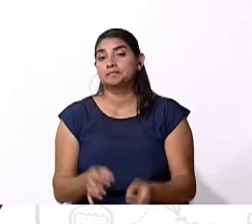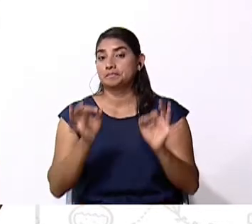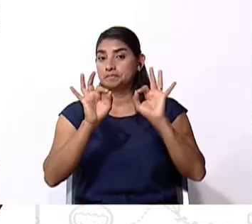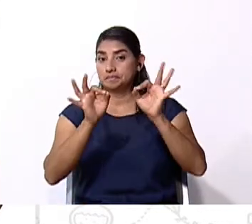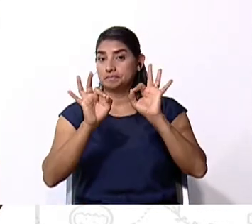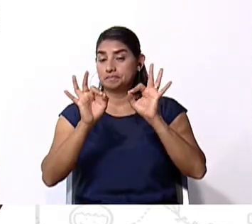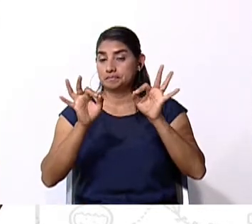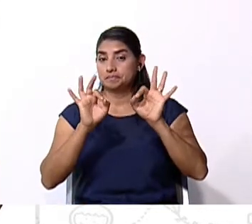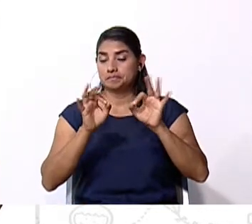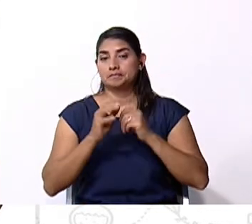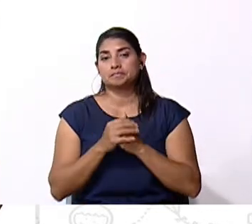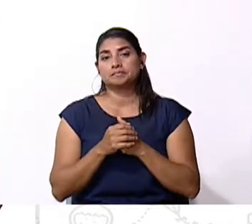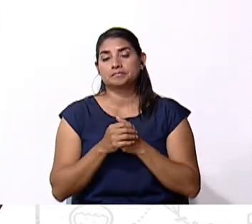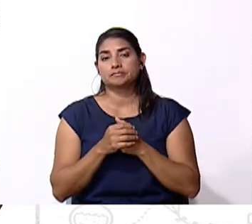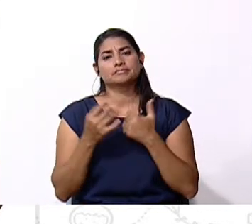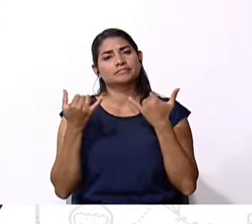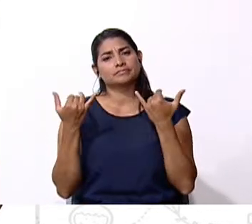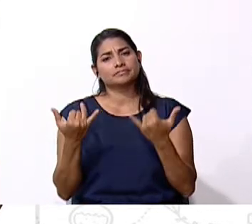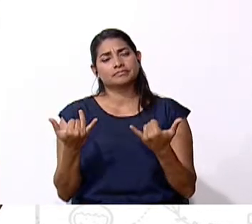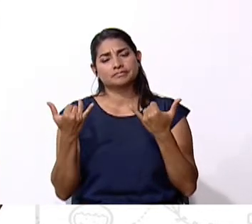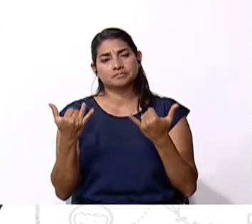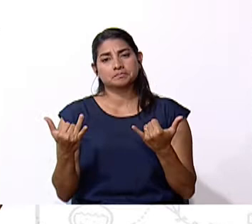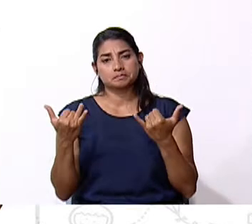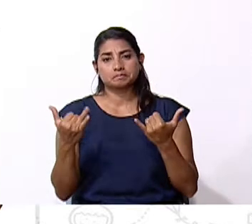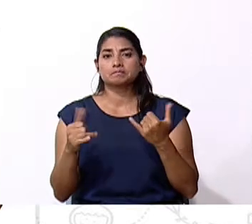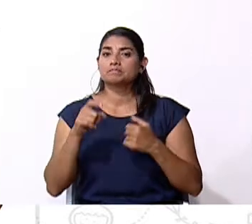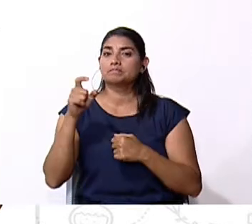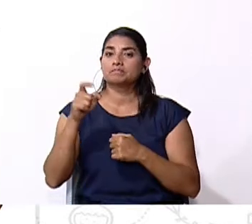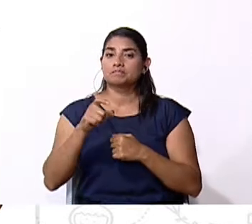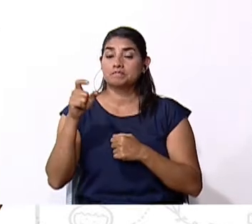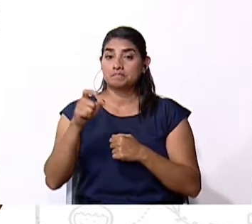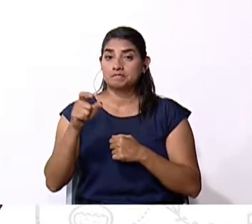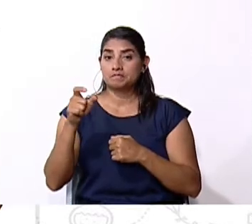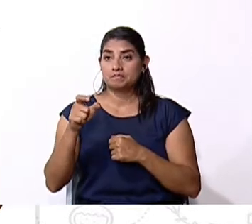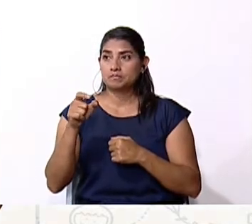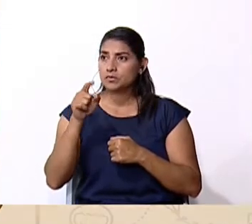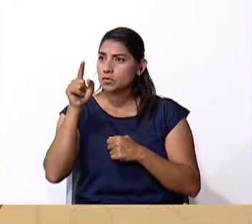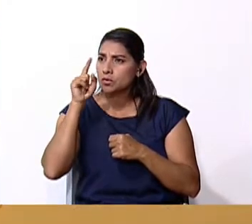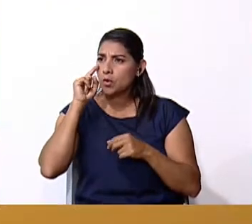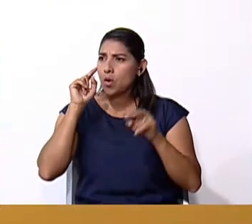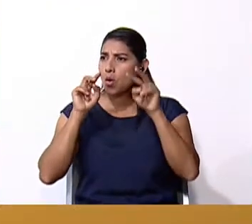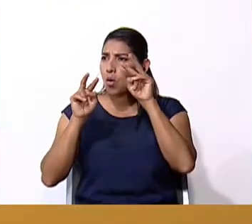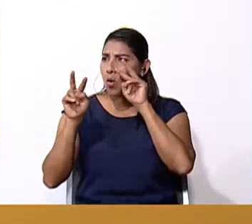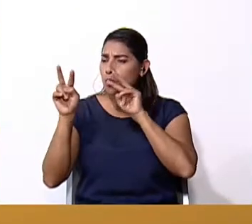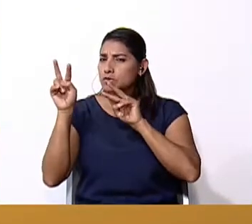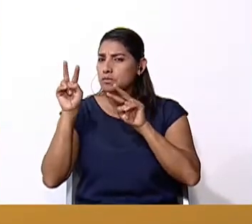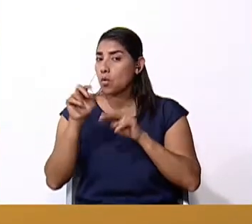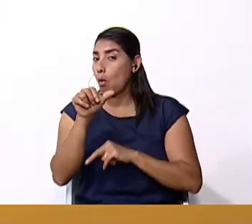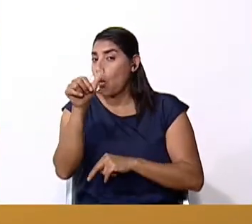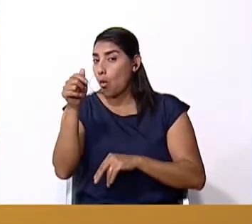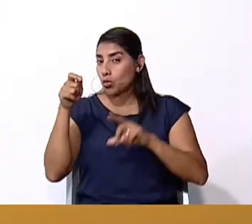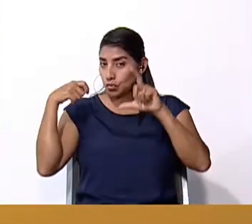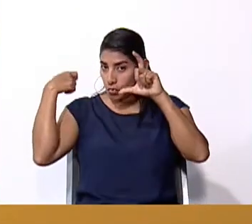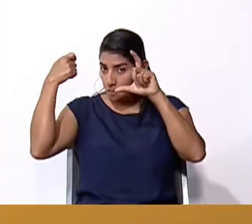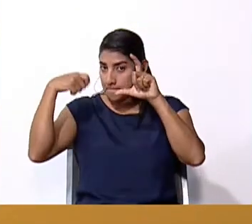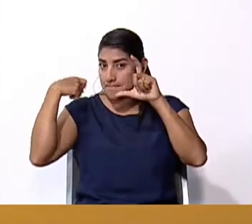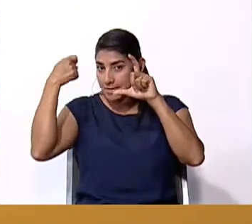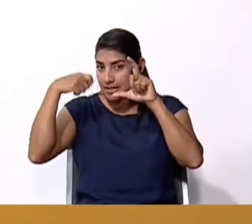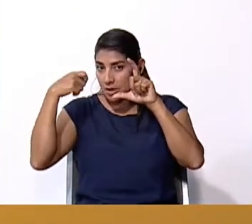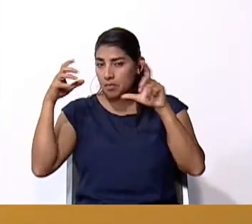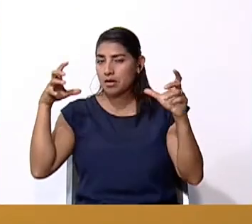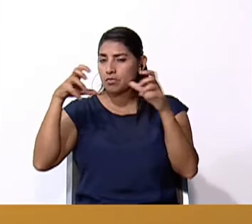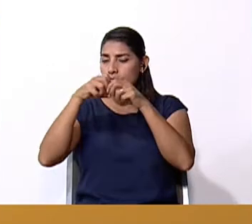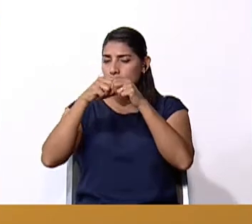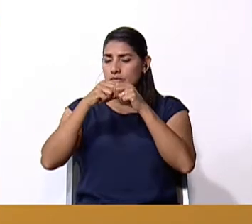Muy bien. Ahora necesitamos que observemos un video para